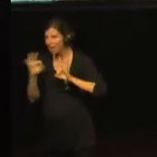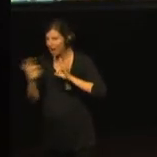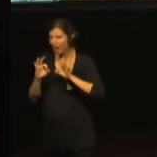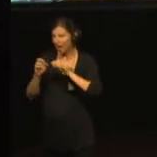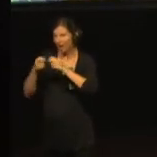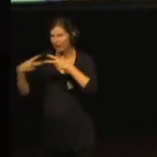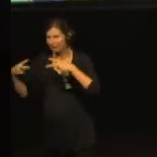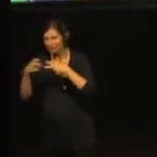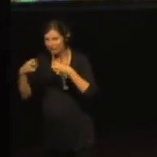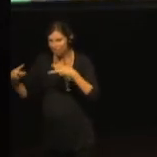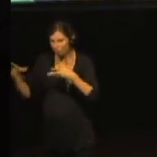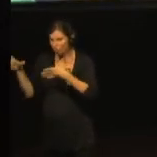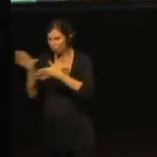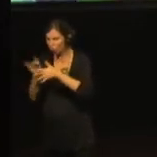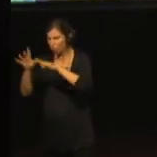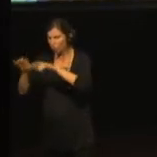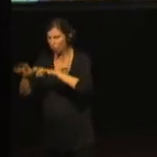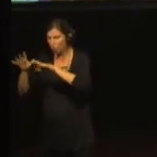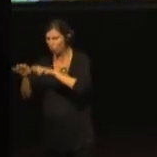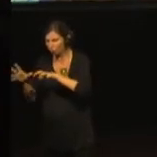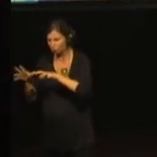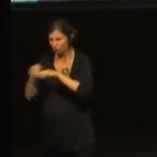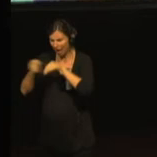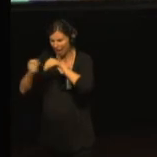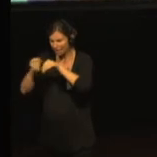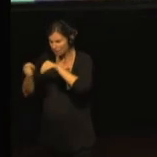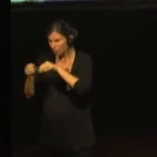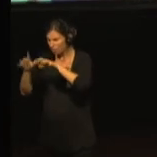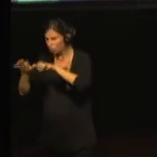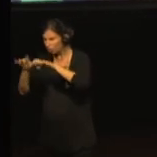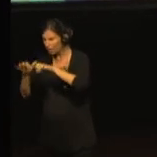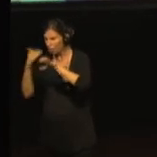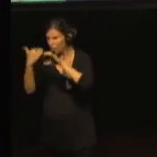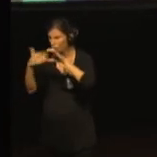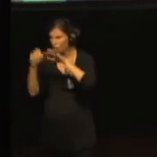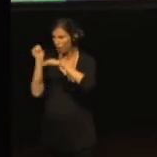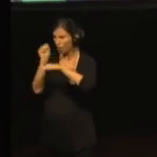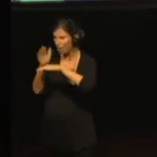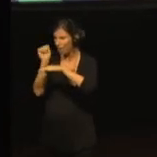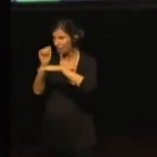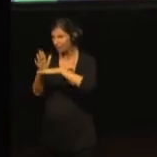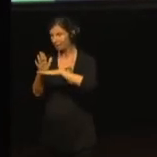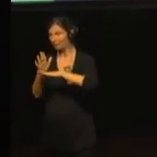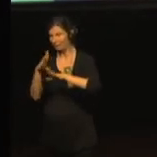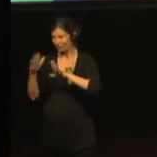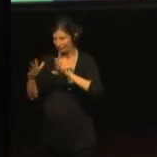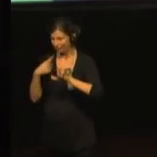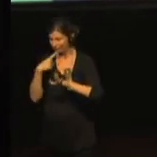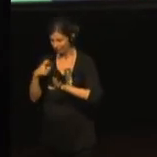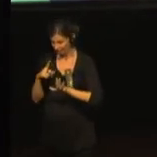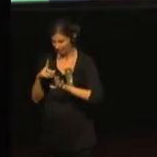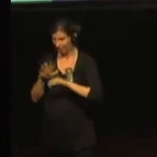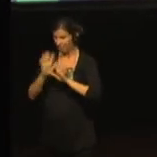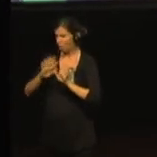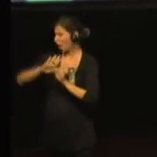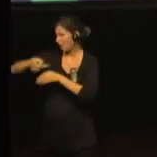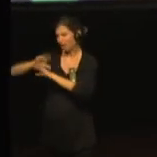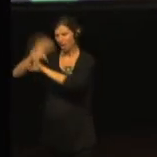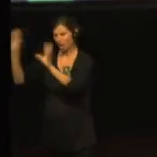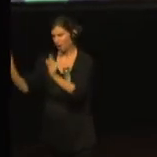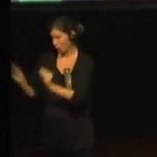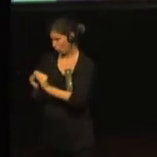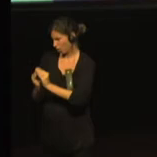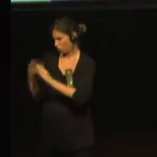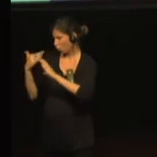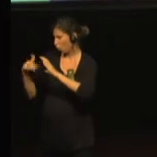transferencia de archivos se llevó a cabo por email, pero también creamos una cuenta, ya que queríamos tener una plataforma